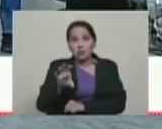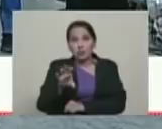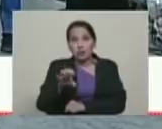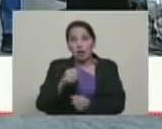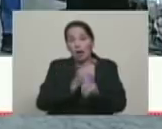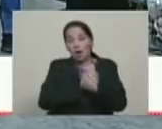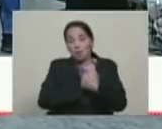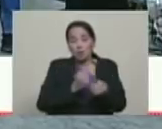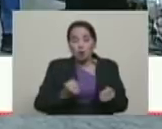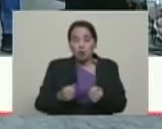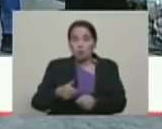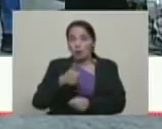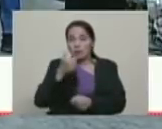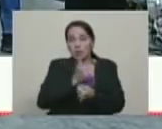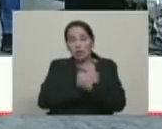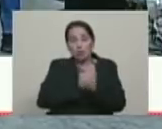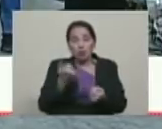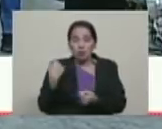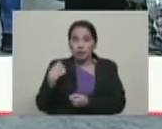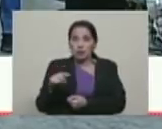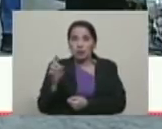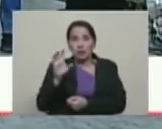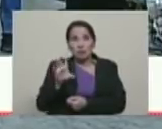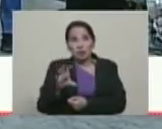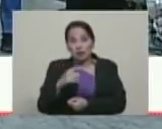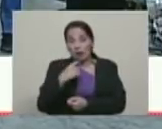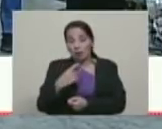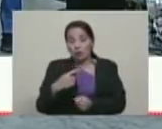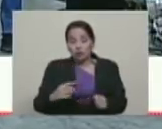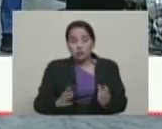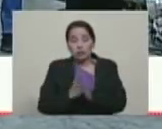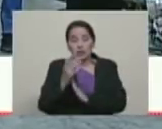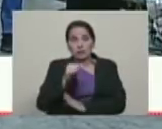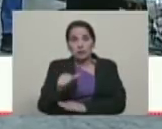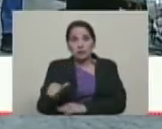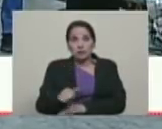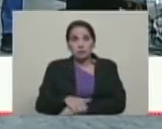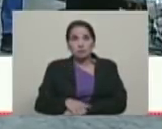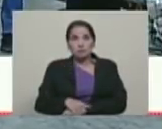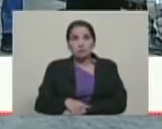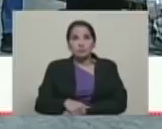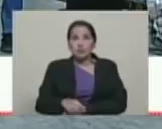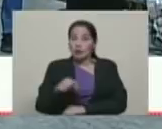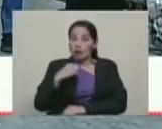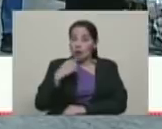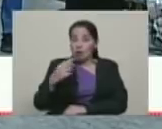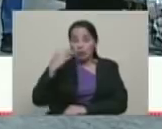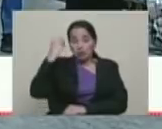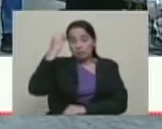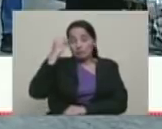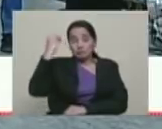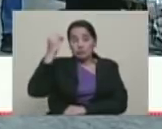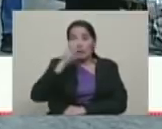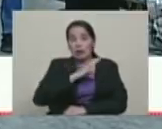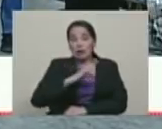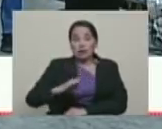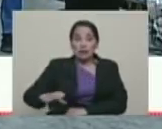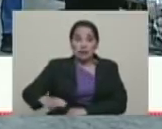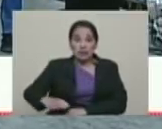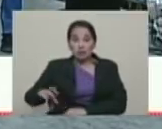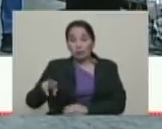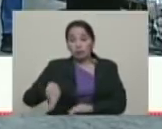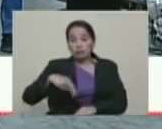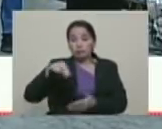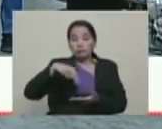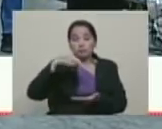más amor para tener patria. Y lo digo en Semana Santa. Lo digo inspirado en Cristo Redentor. El